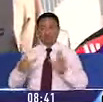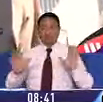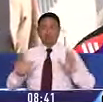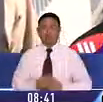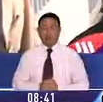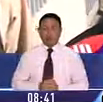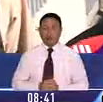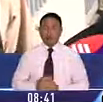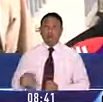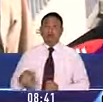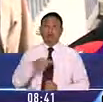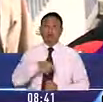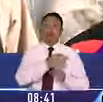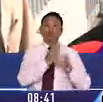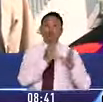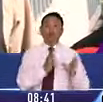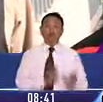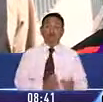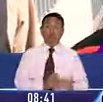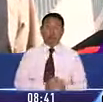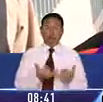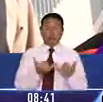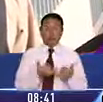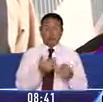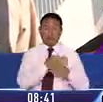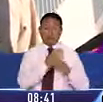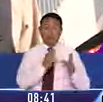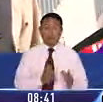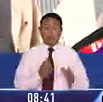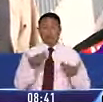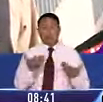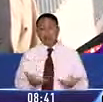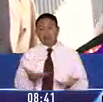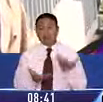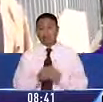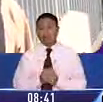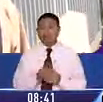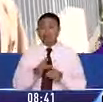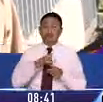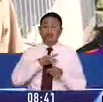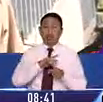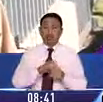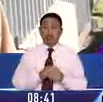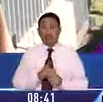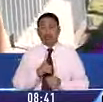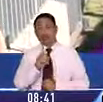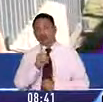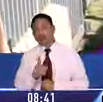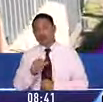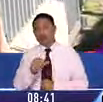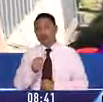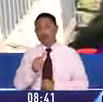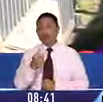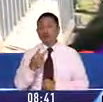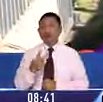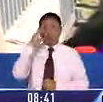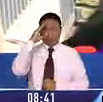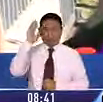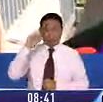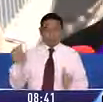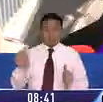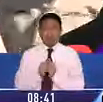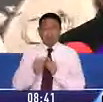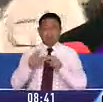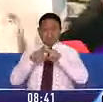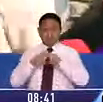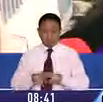era a la función. Si es que por los niveles de riesgo consideramos que se puede dejar uno o dos policías para su seguridad, lo verificaremos. Pero